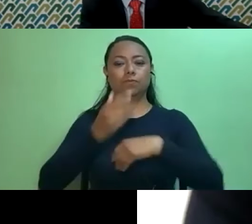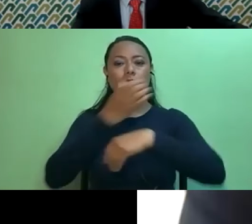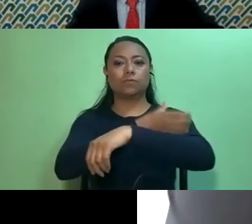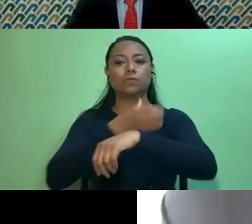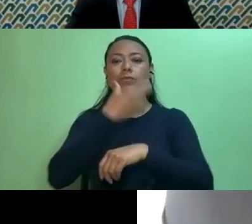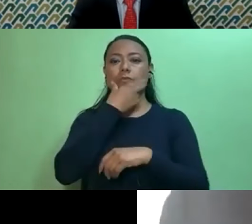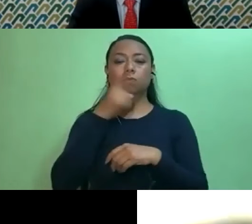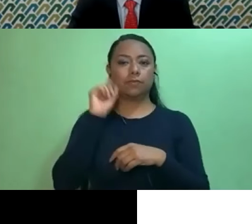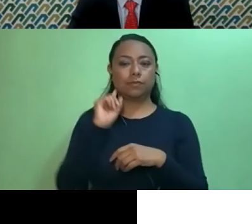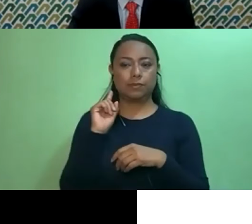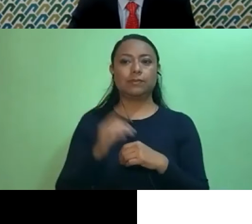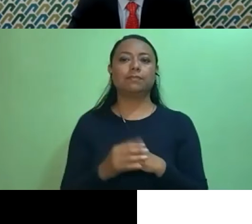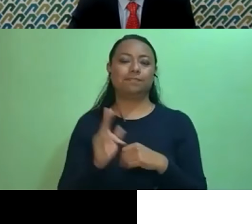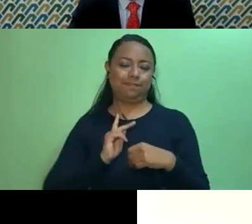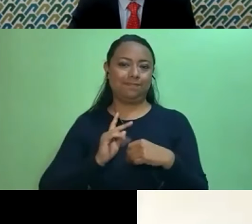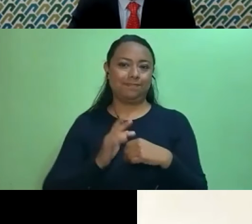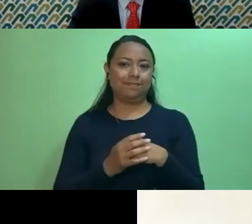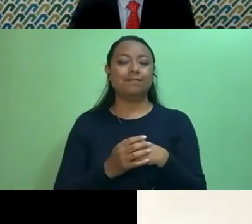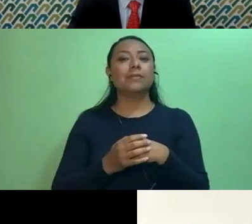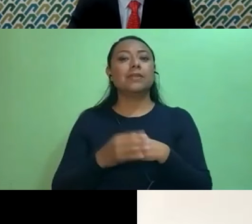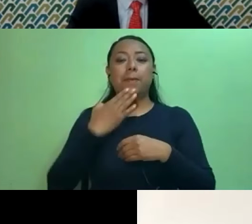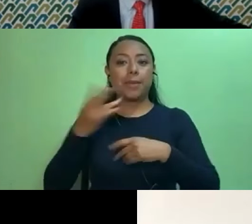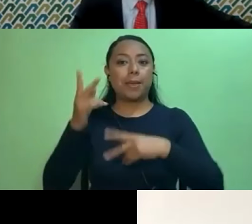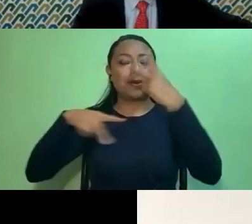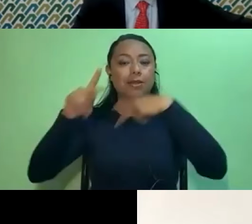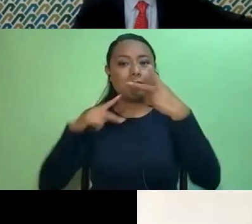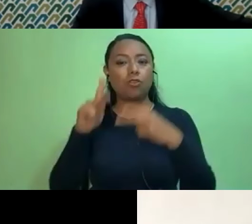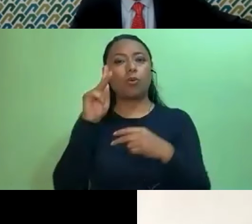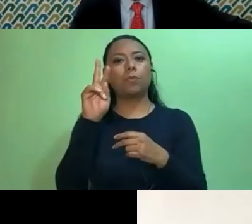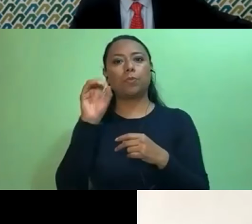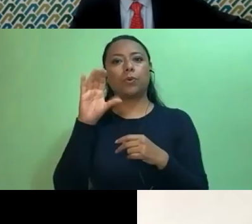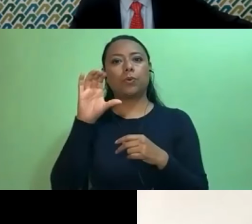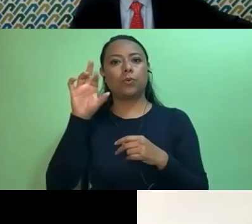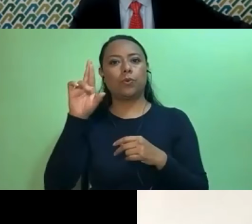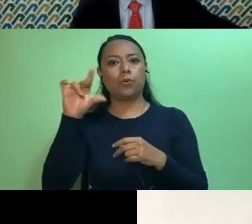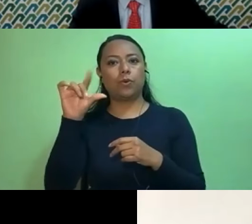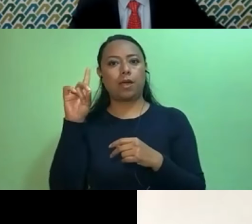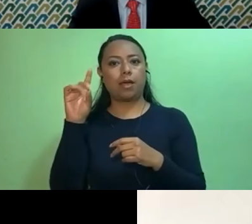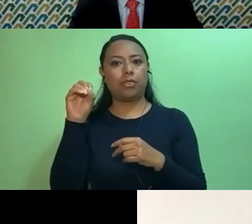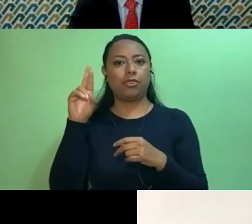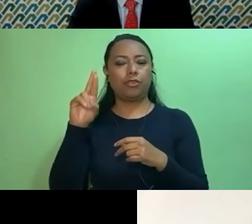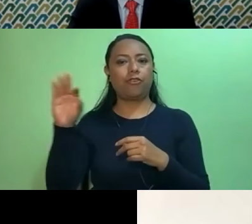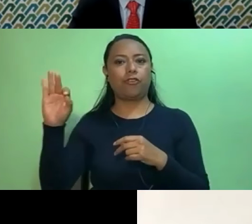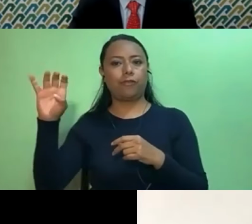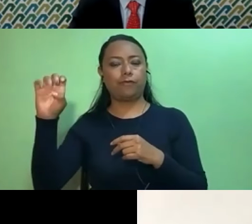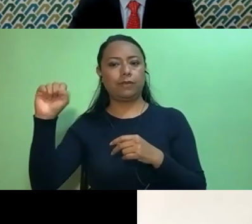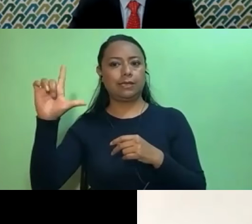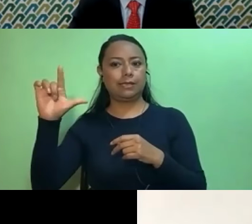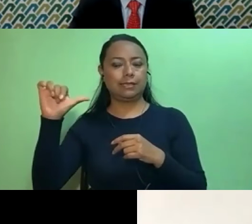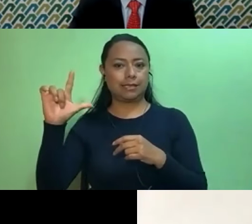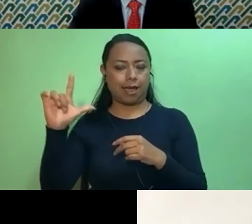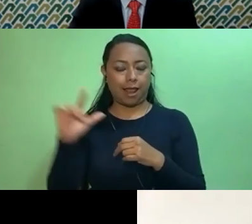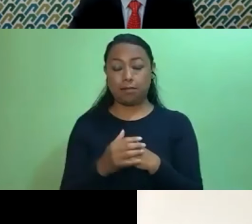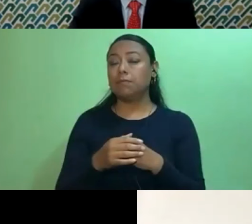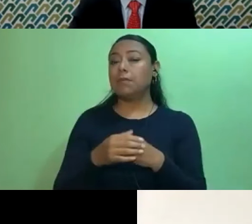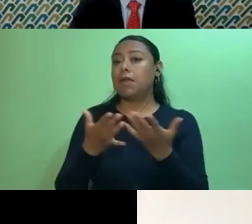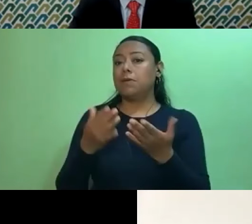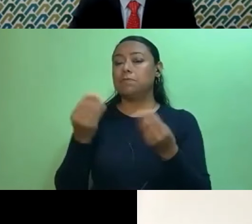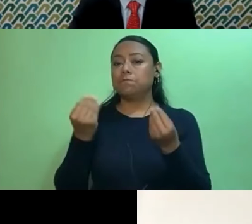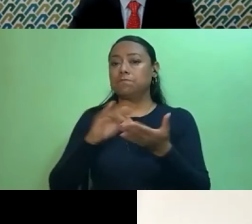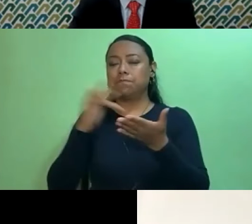bienvenida, procurador fiscal. Muy buenos días y gracias por acompañarnos en estas comisiones unidas. Me gustaría hacerle una serie